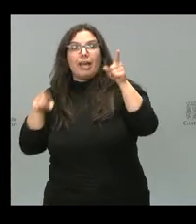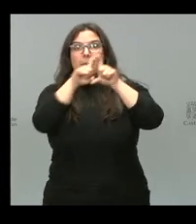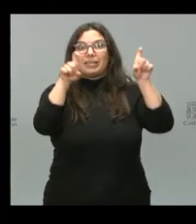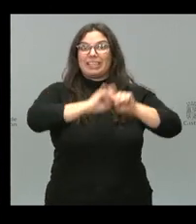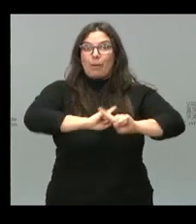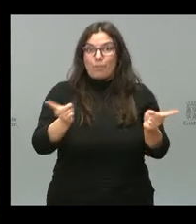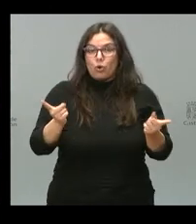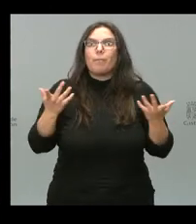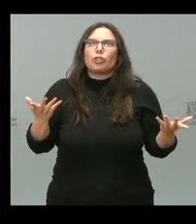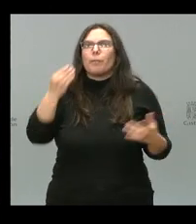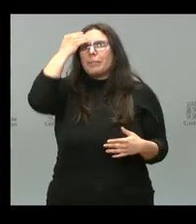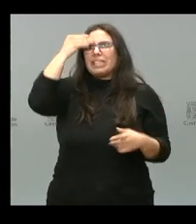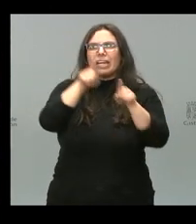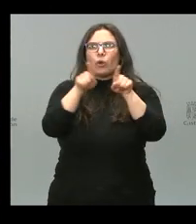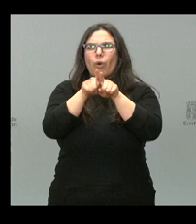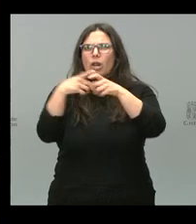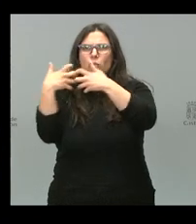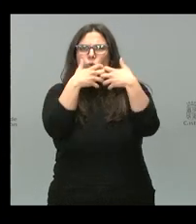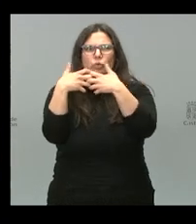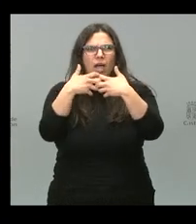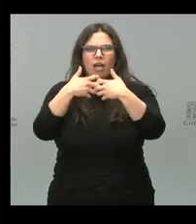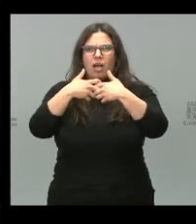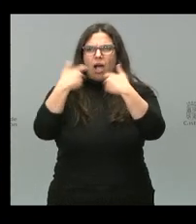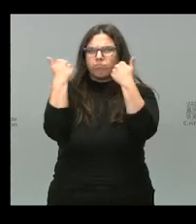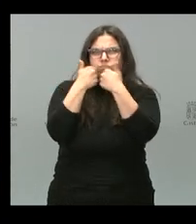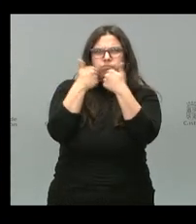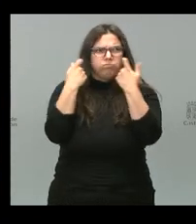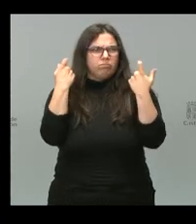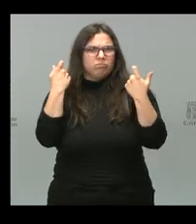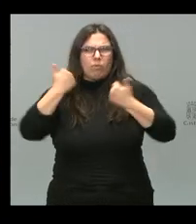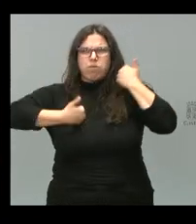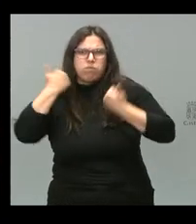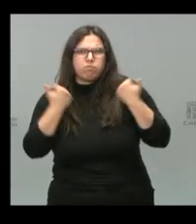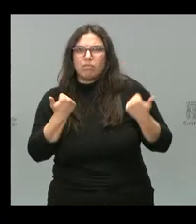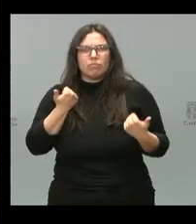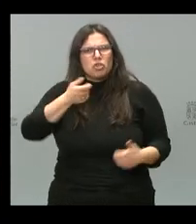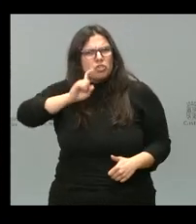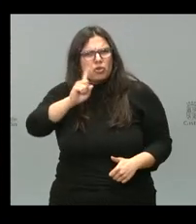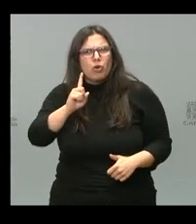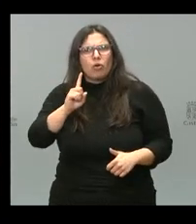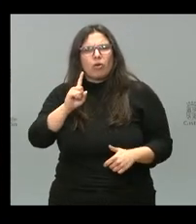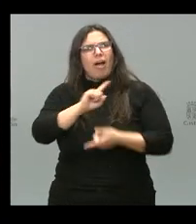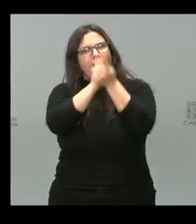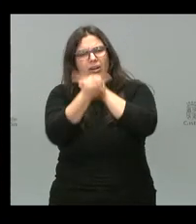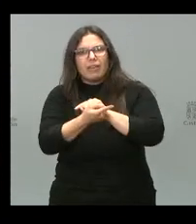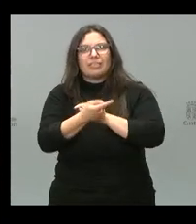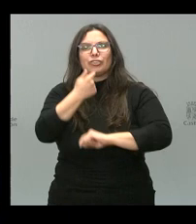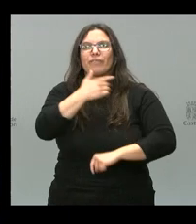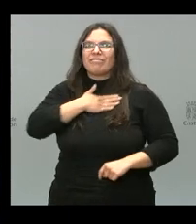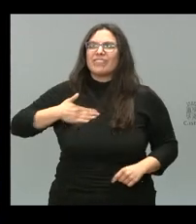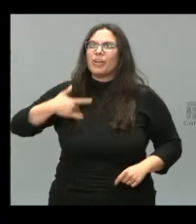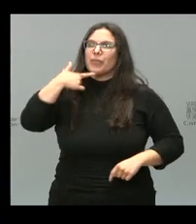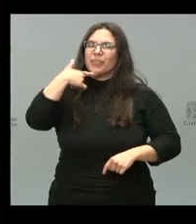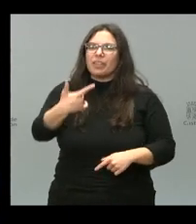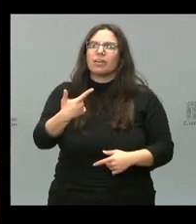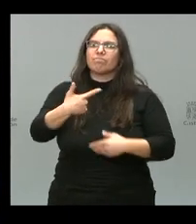sentido que veamos esto una lucha una confrontación de unos contra otros todo lo contrario es más quiero hacer una